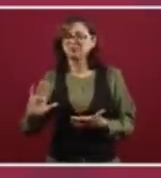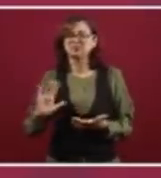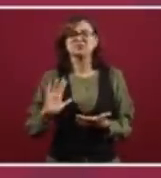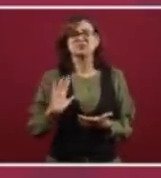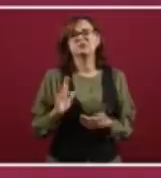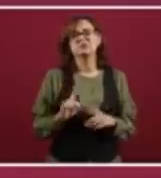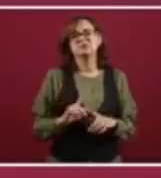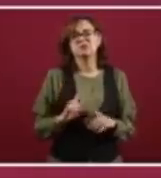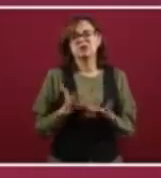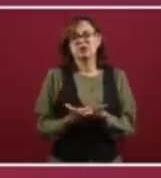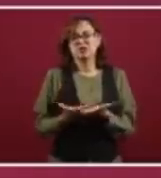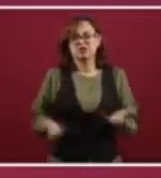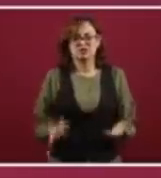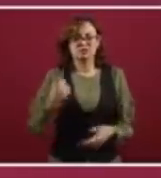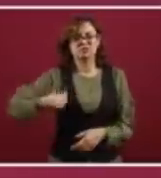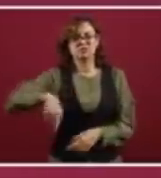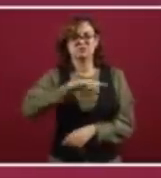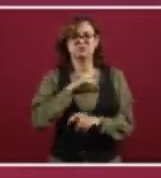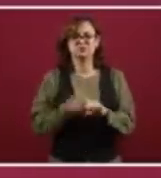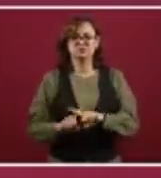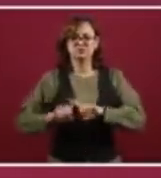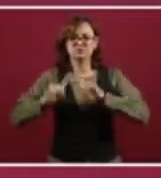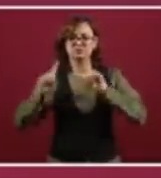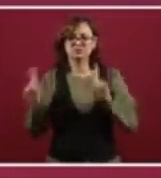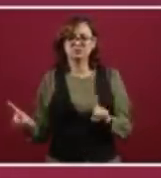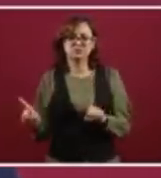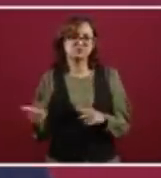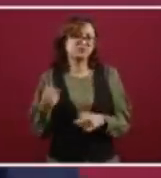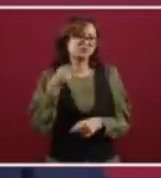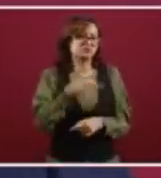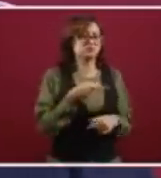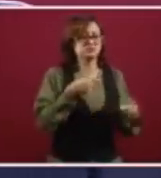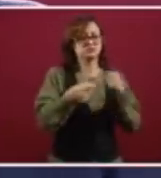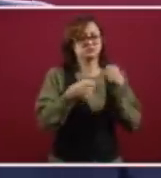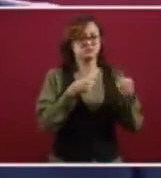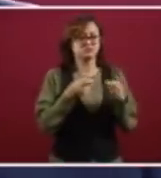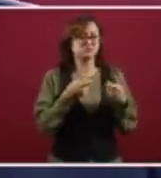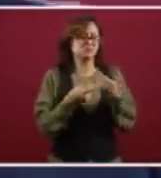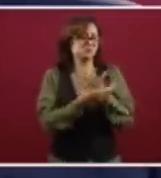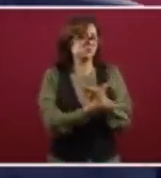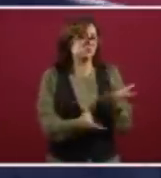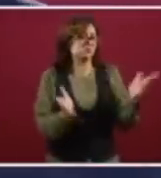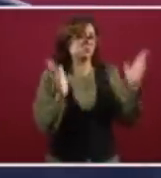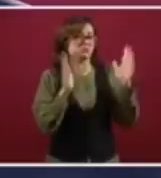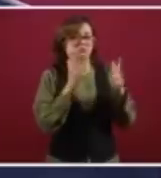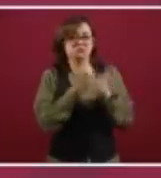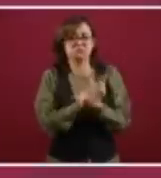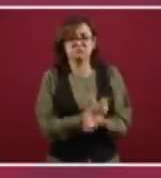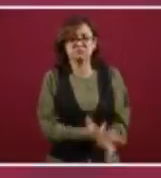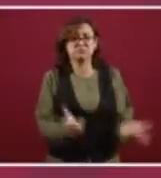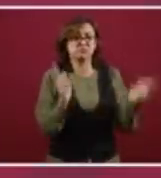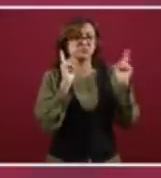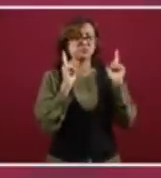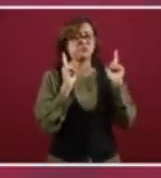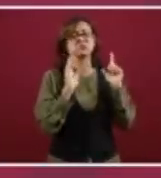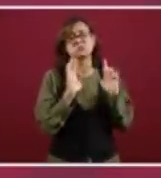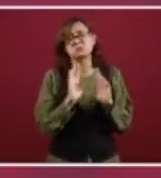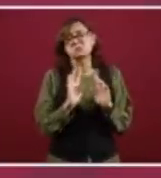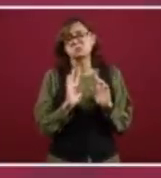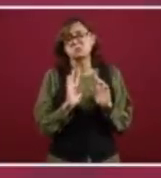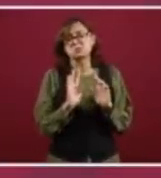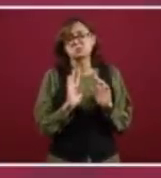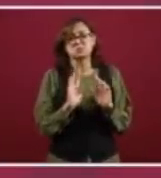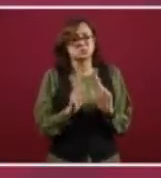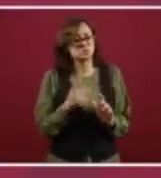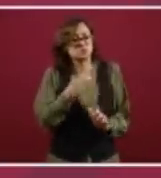de los medios, que son libres, ustedes. Y además